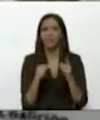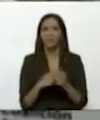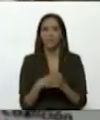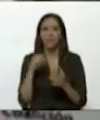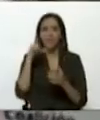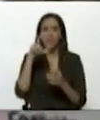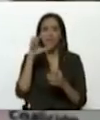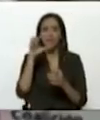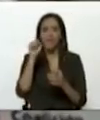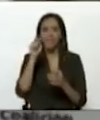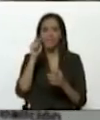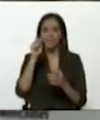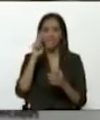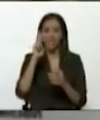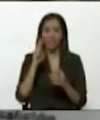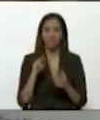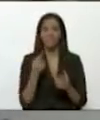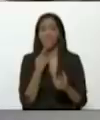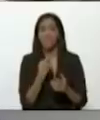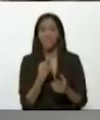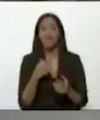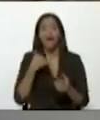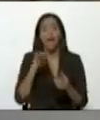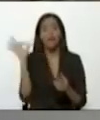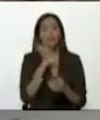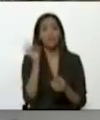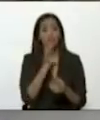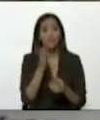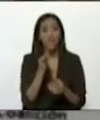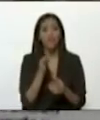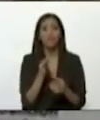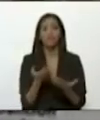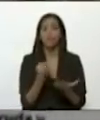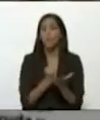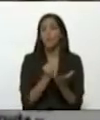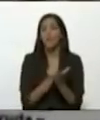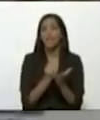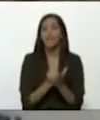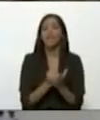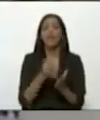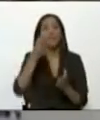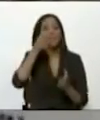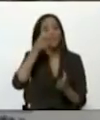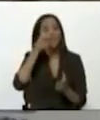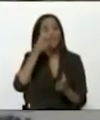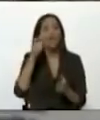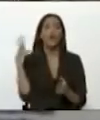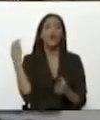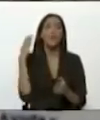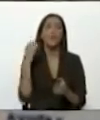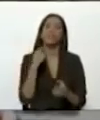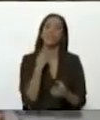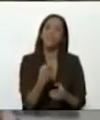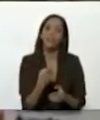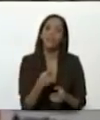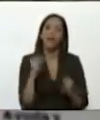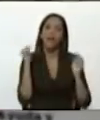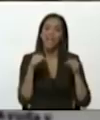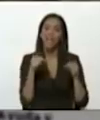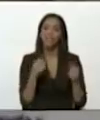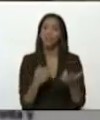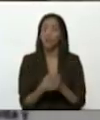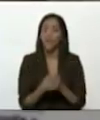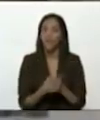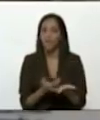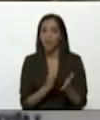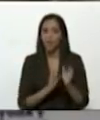Toledo, que dice: "Hay un porcentaje de probabilidad de que la fiscalía colombiana diga: esto es un montaje,